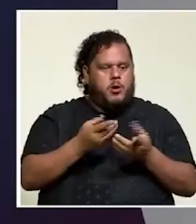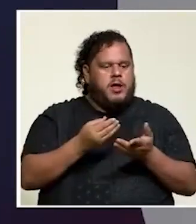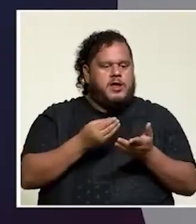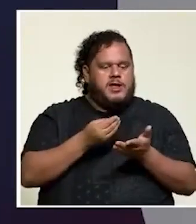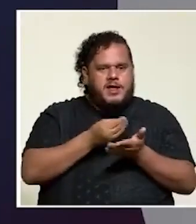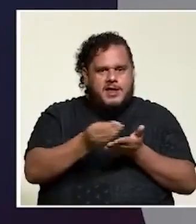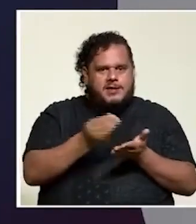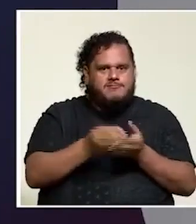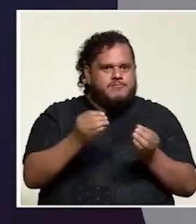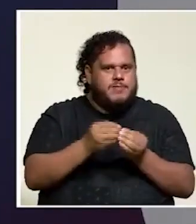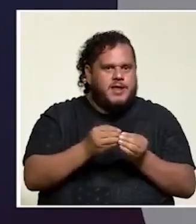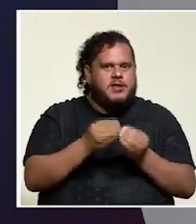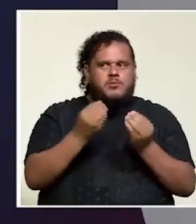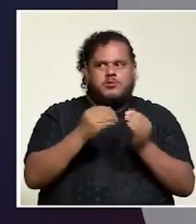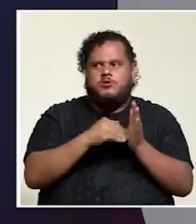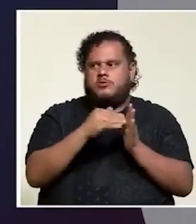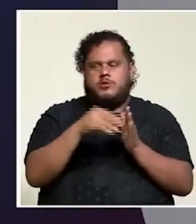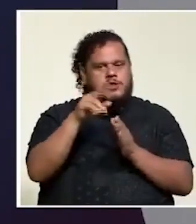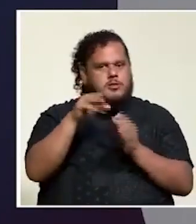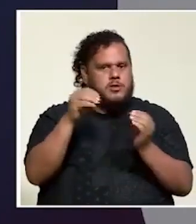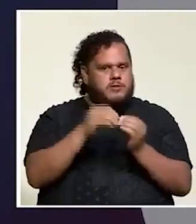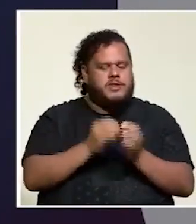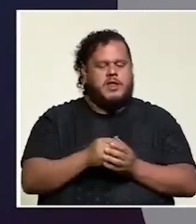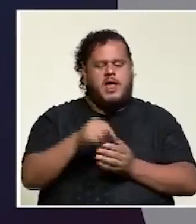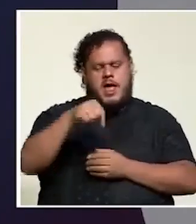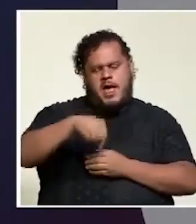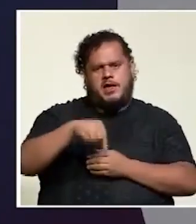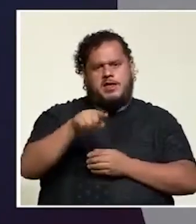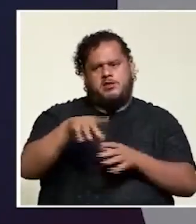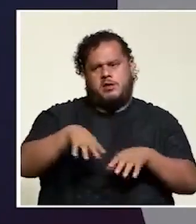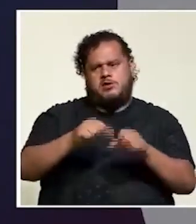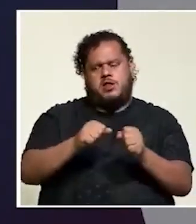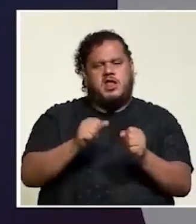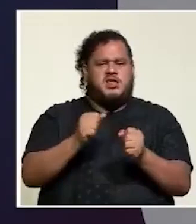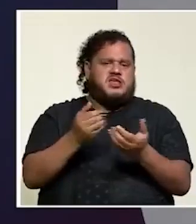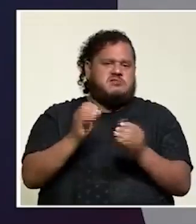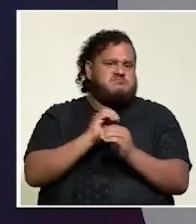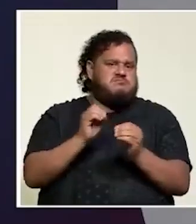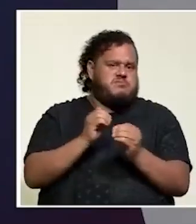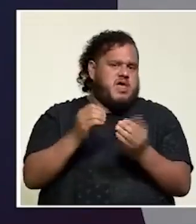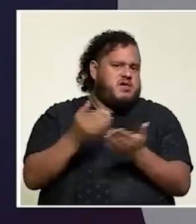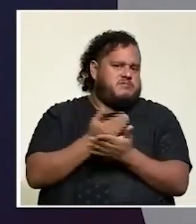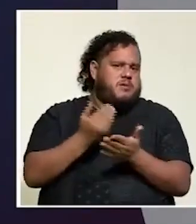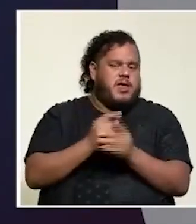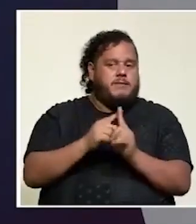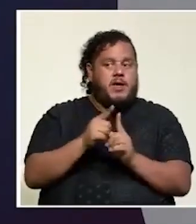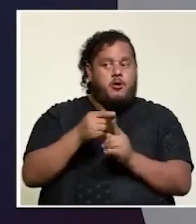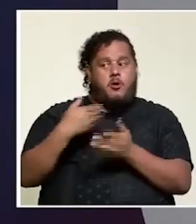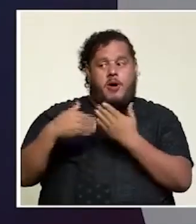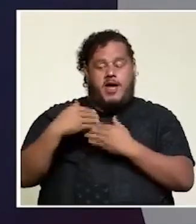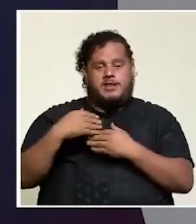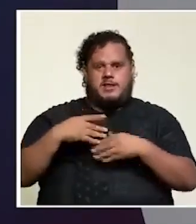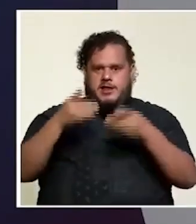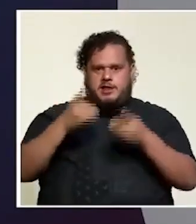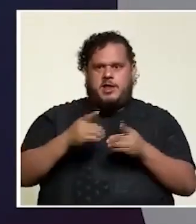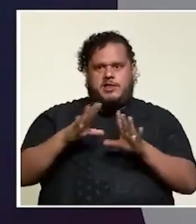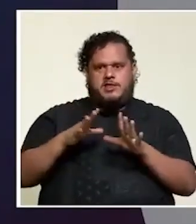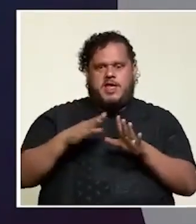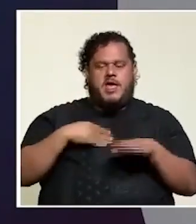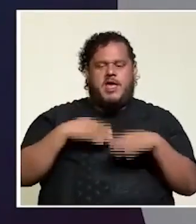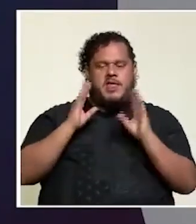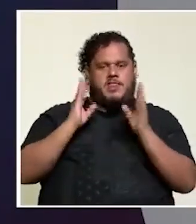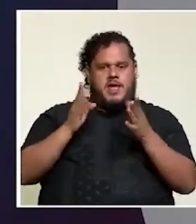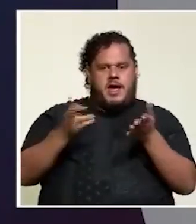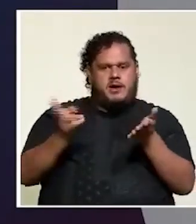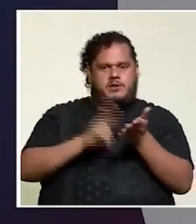de miles de millones de colones más. Aquí se toma la decisión y parte sin novedad, pero habían tomado la decisión de dejar vencer los contratos